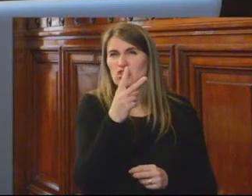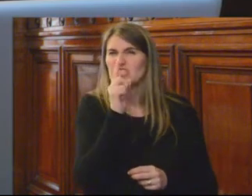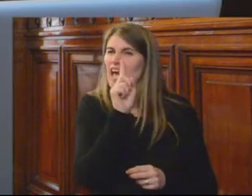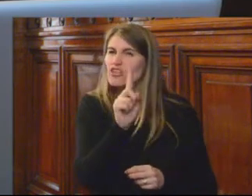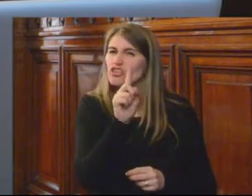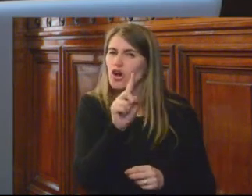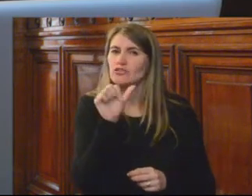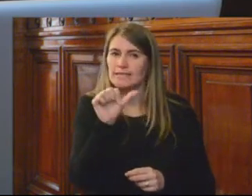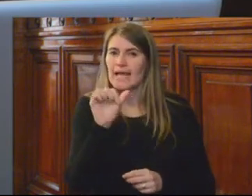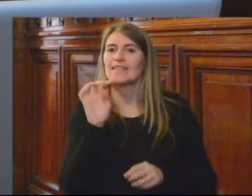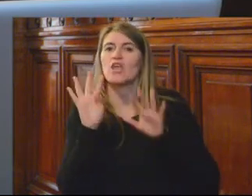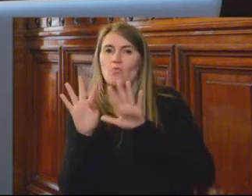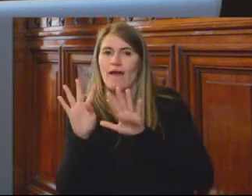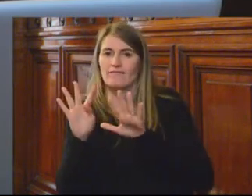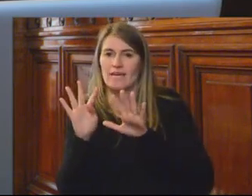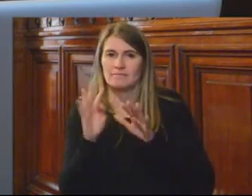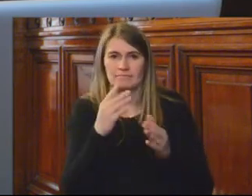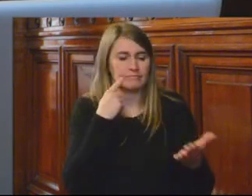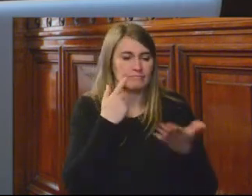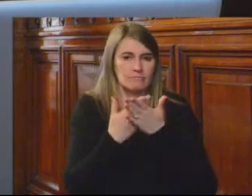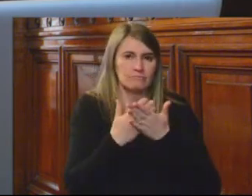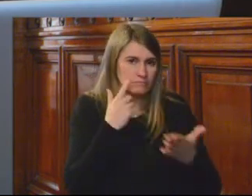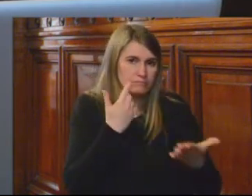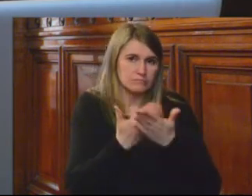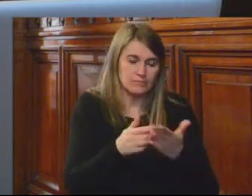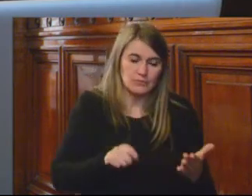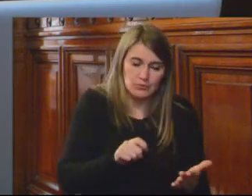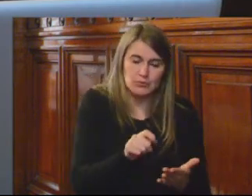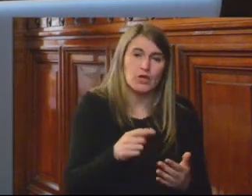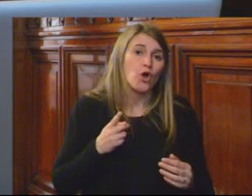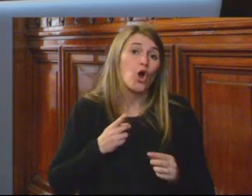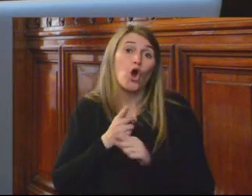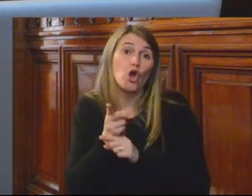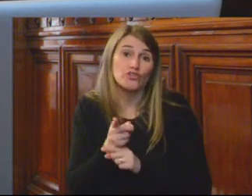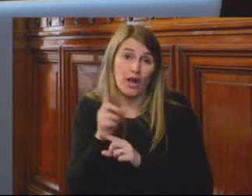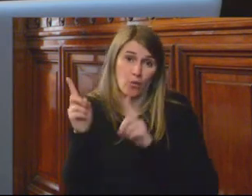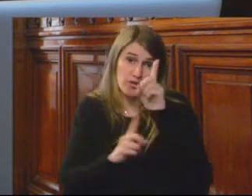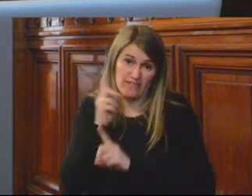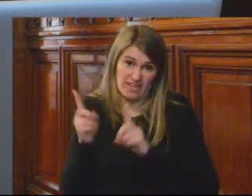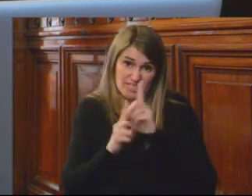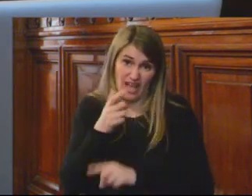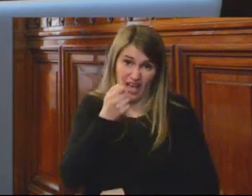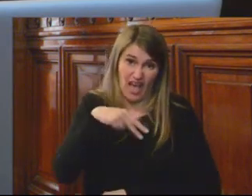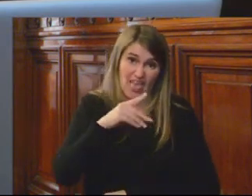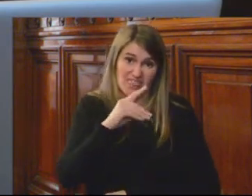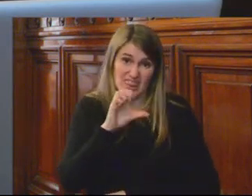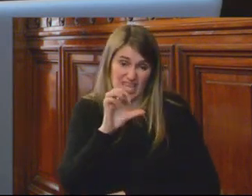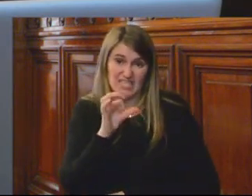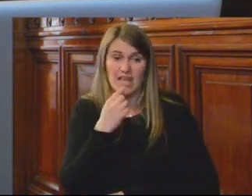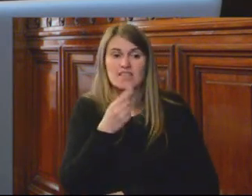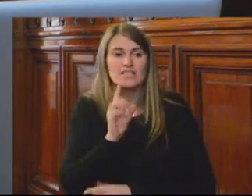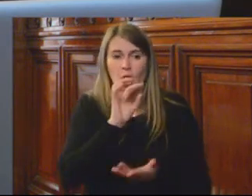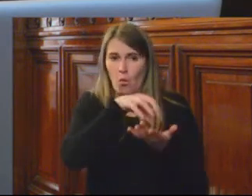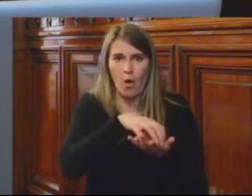169 recursos a favor de la en contra de la Universidad de los Andes y todos los ha declarado con lugar.